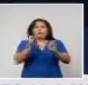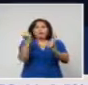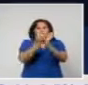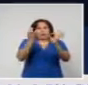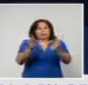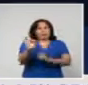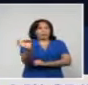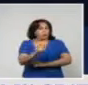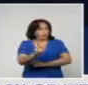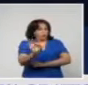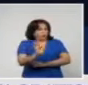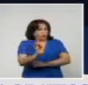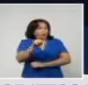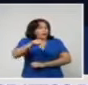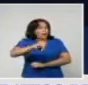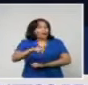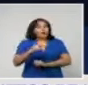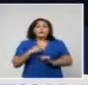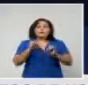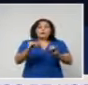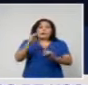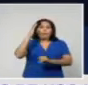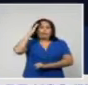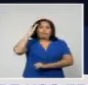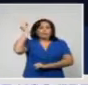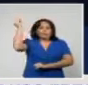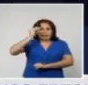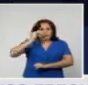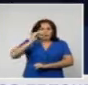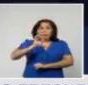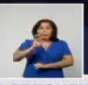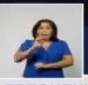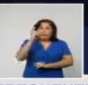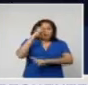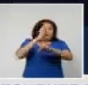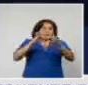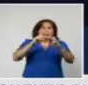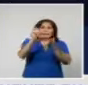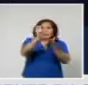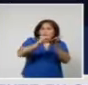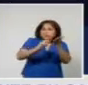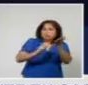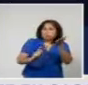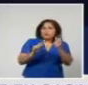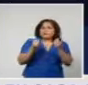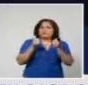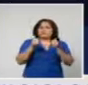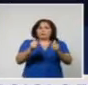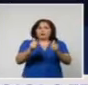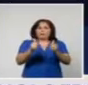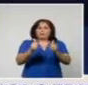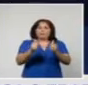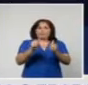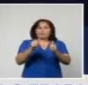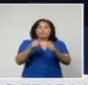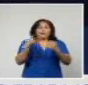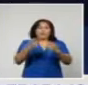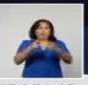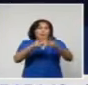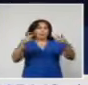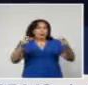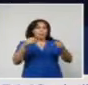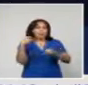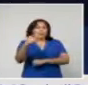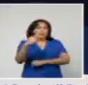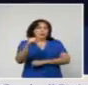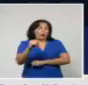que no tiene un basamento con una estadística, con una casuística mayor, podemos darlo como